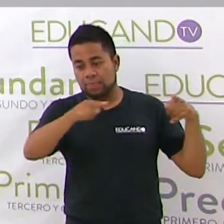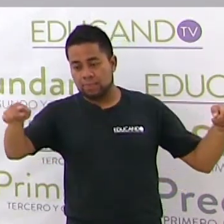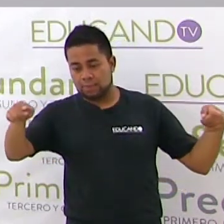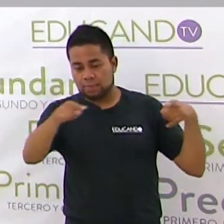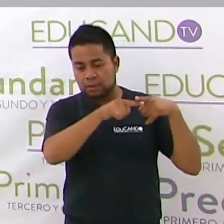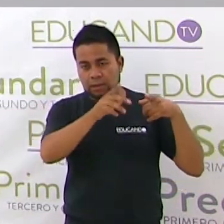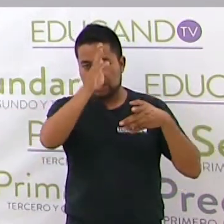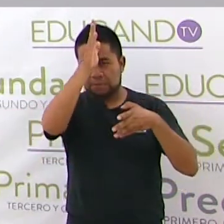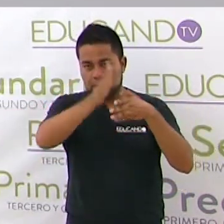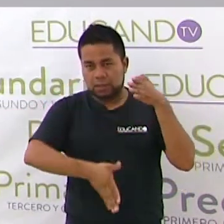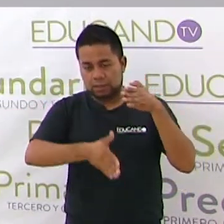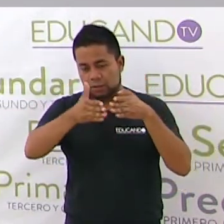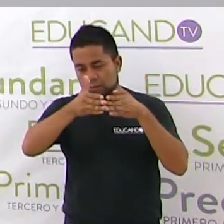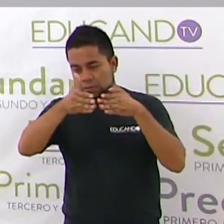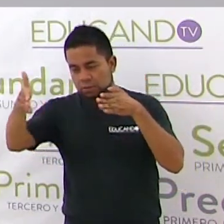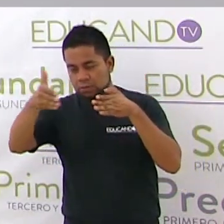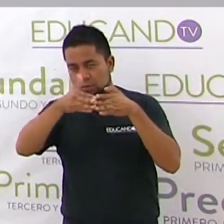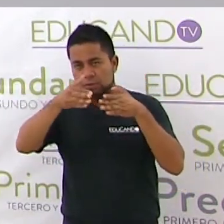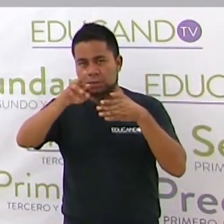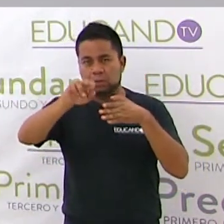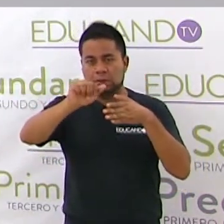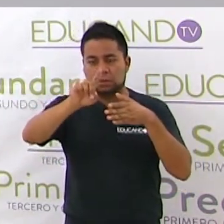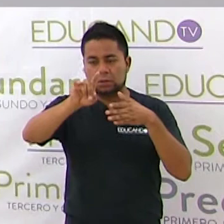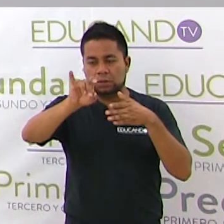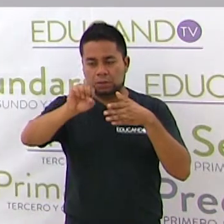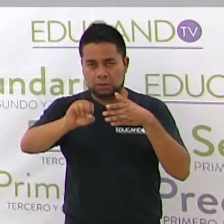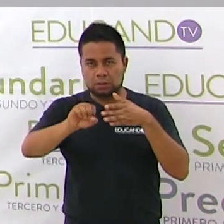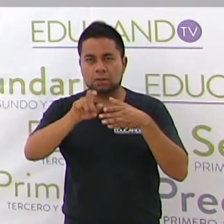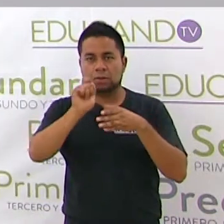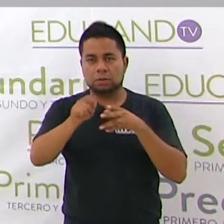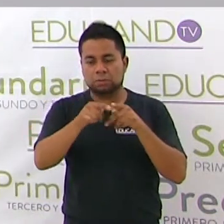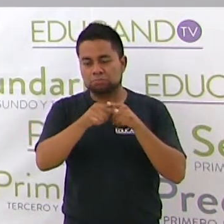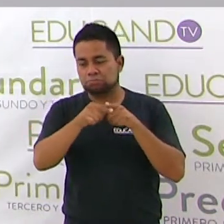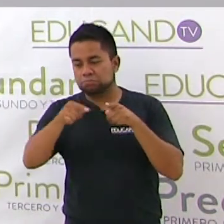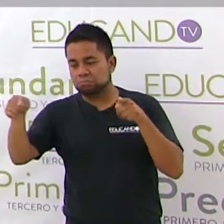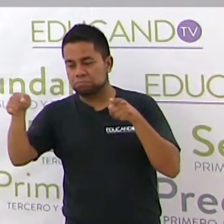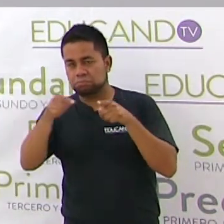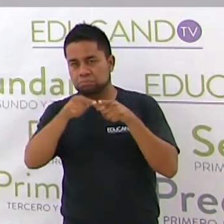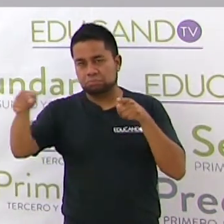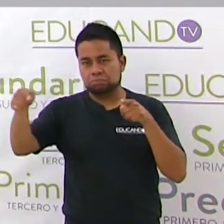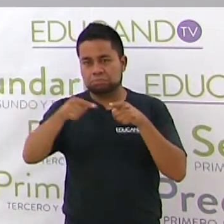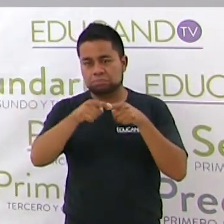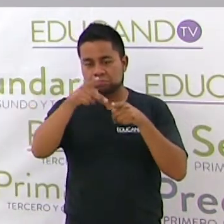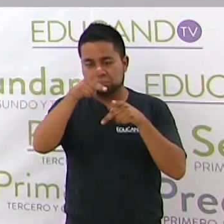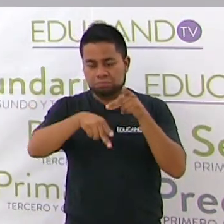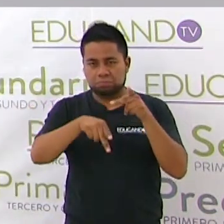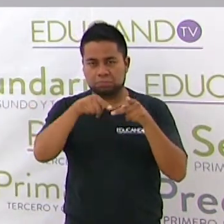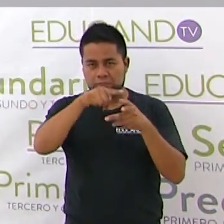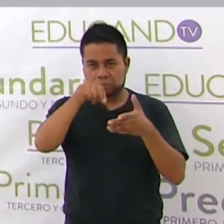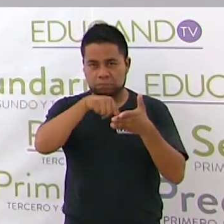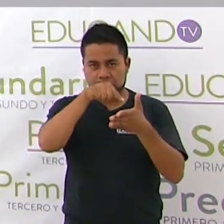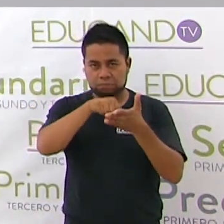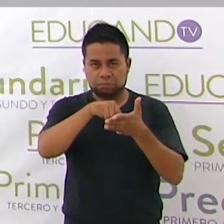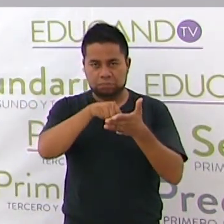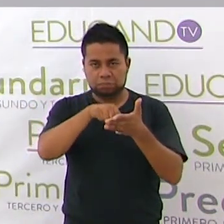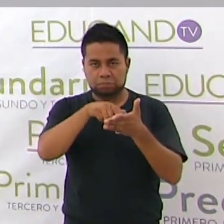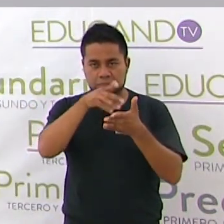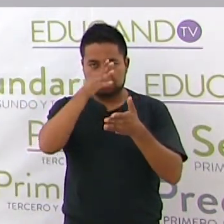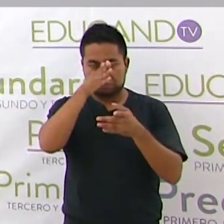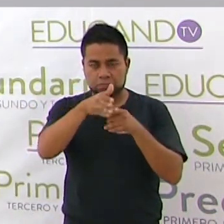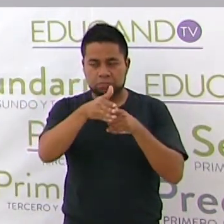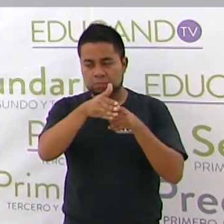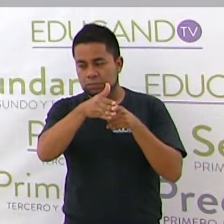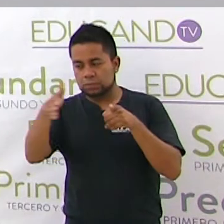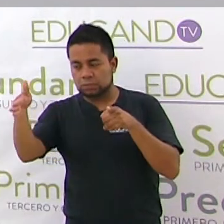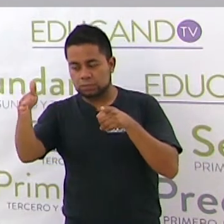del diámetro, es decir, es un segmento de recta que parte desde un punto de la